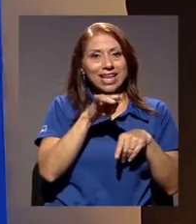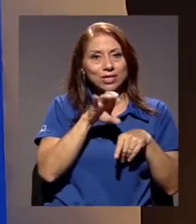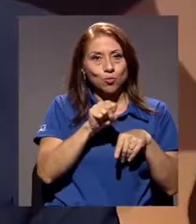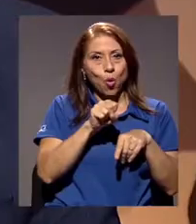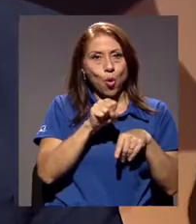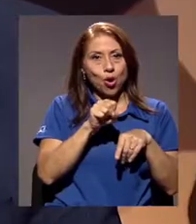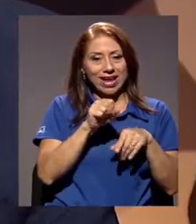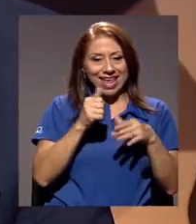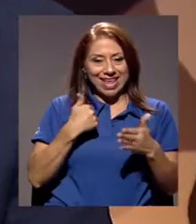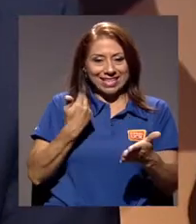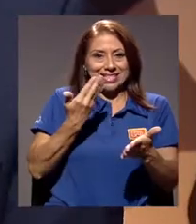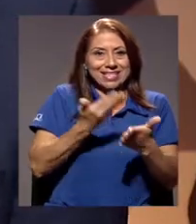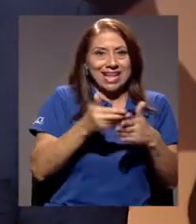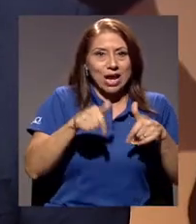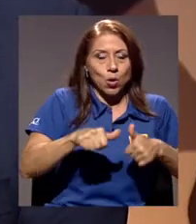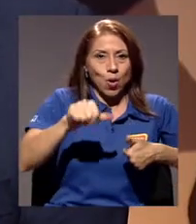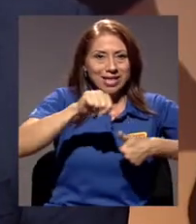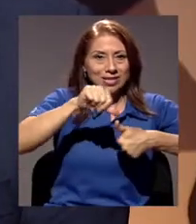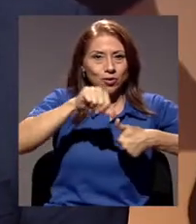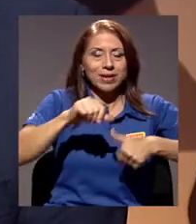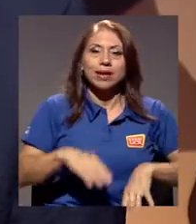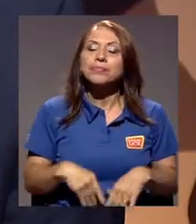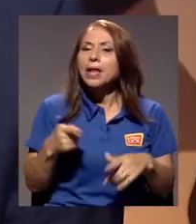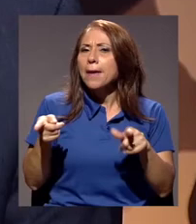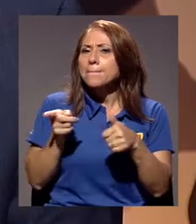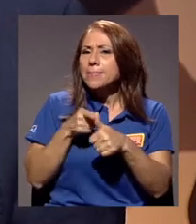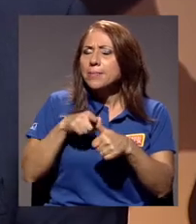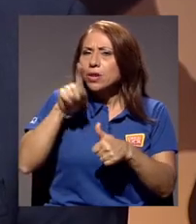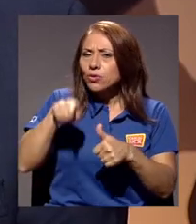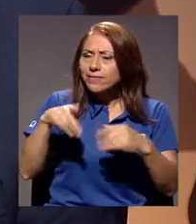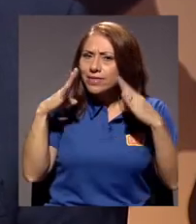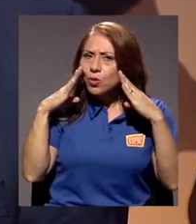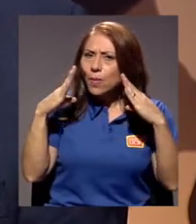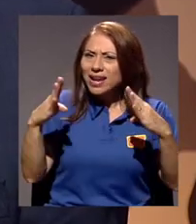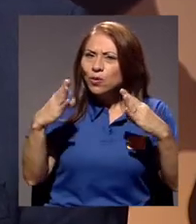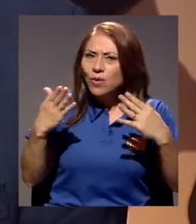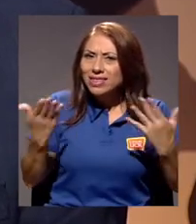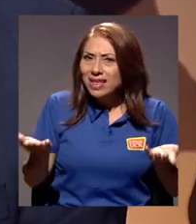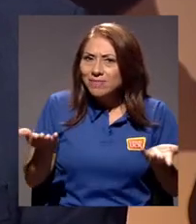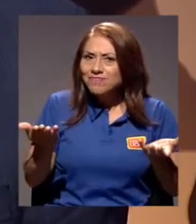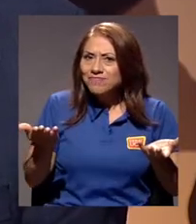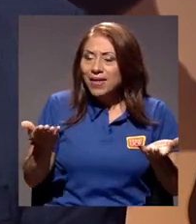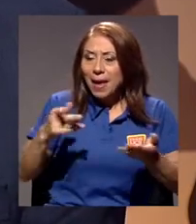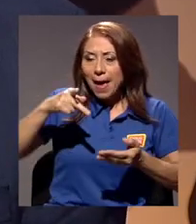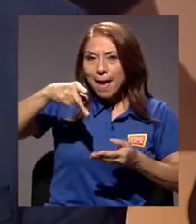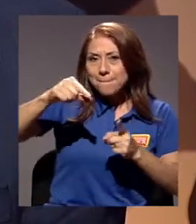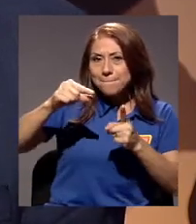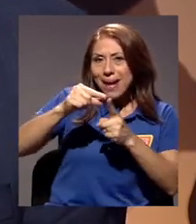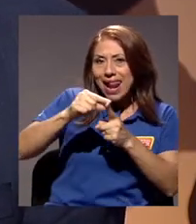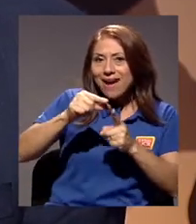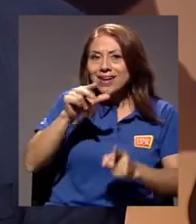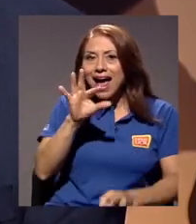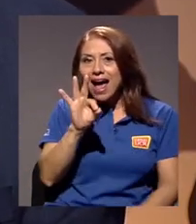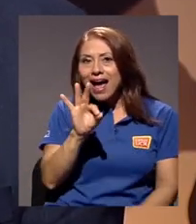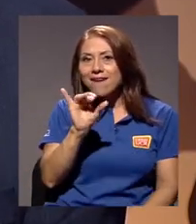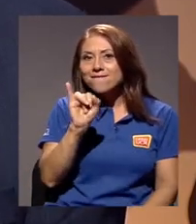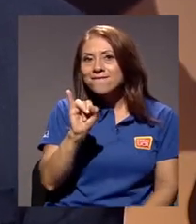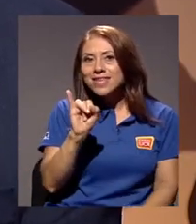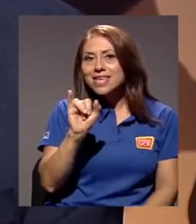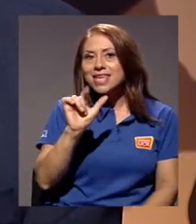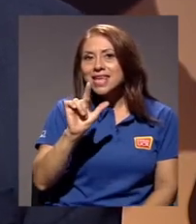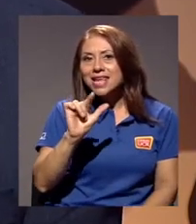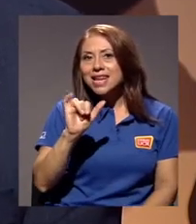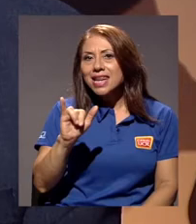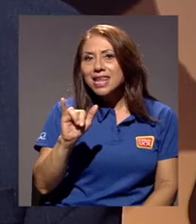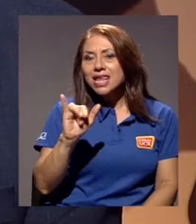llegando todo hay que tomar en cuenta qué contenido tenía la palabra filibustero